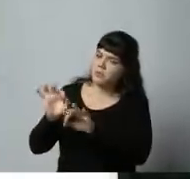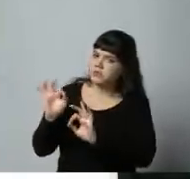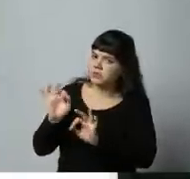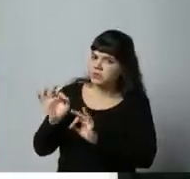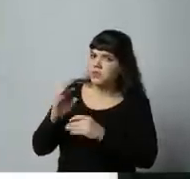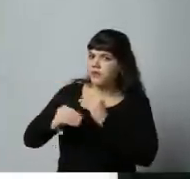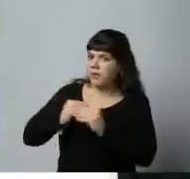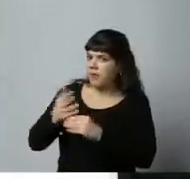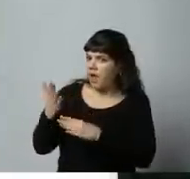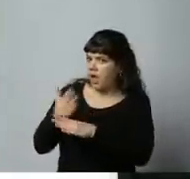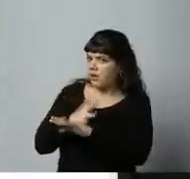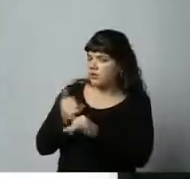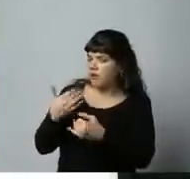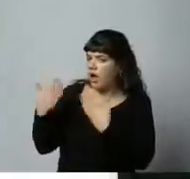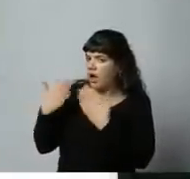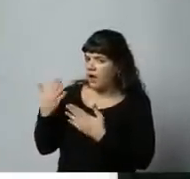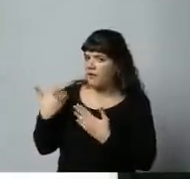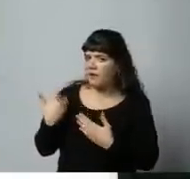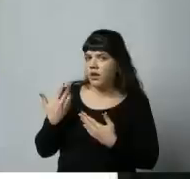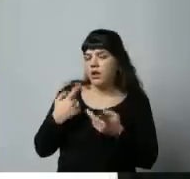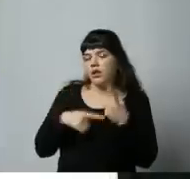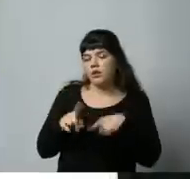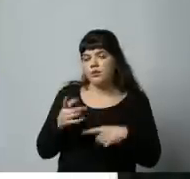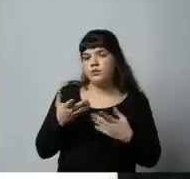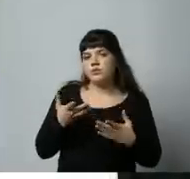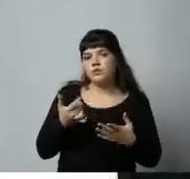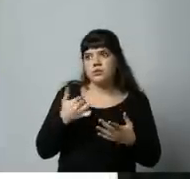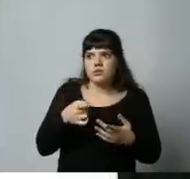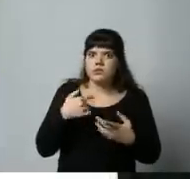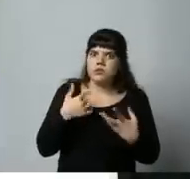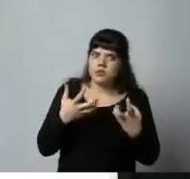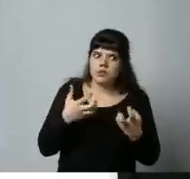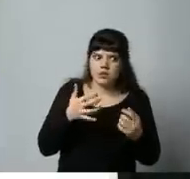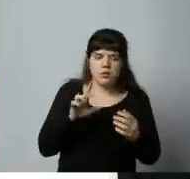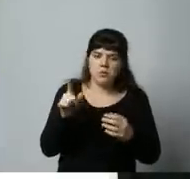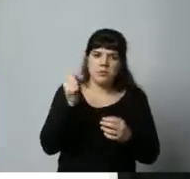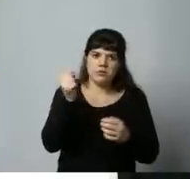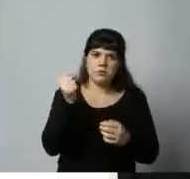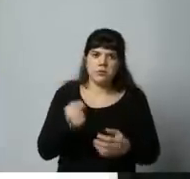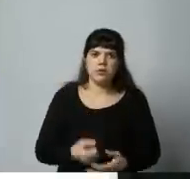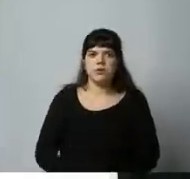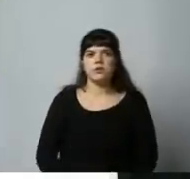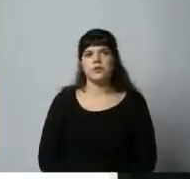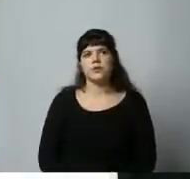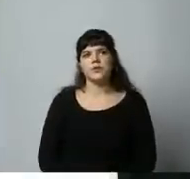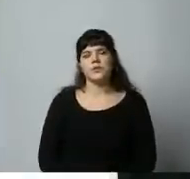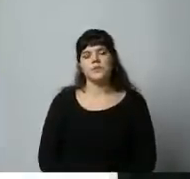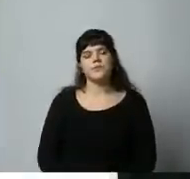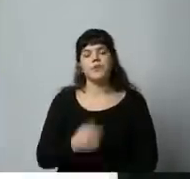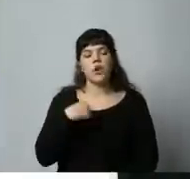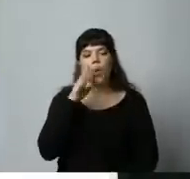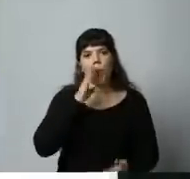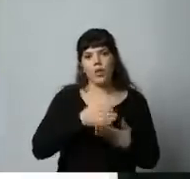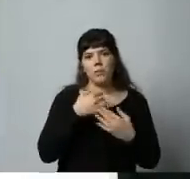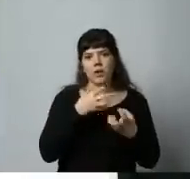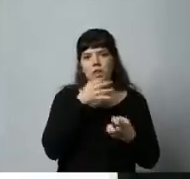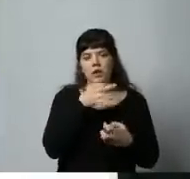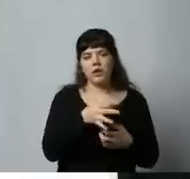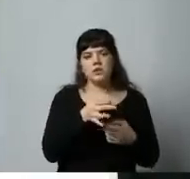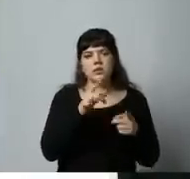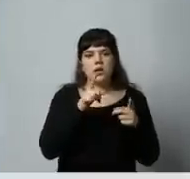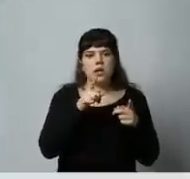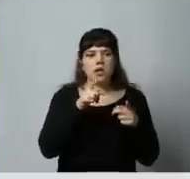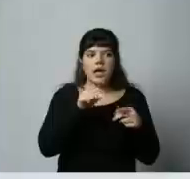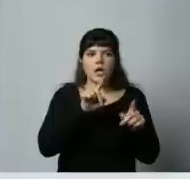familias eso es lo que nosotros este ponemos por delante de todo no y una puntualización la licitación en realidad no se dejó sin